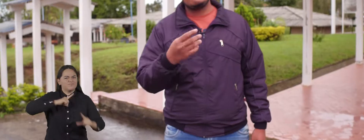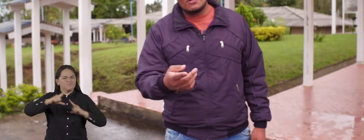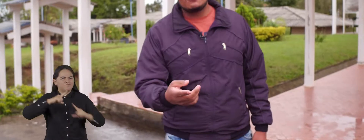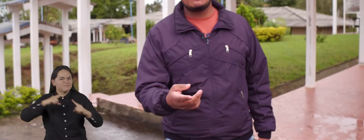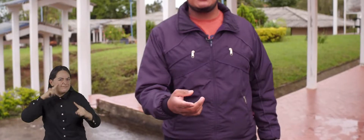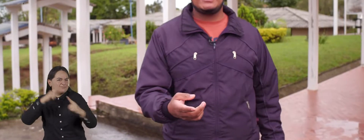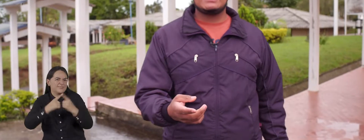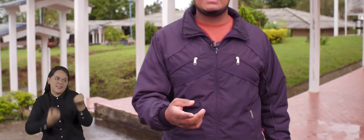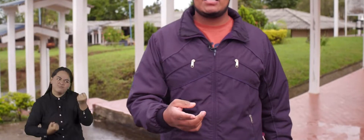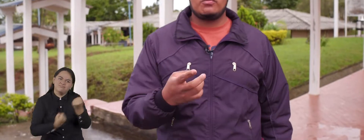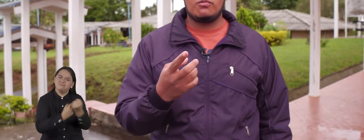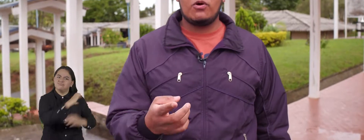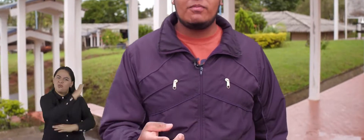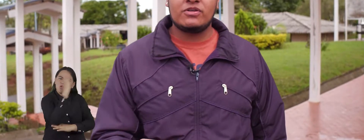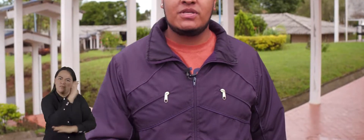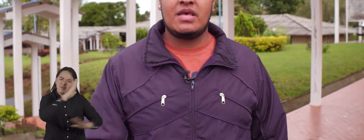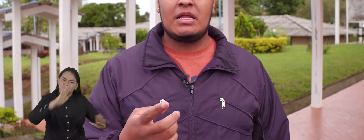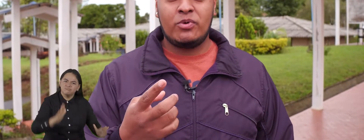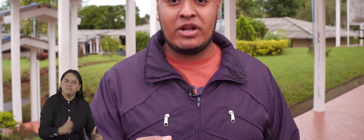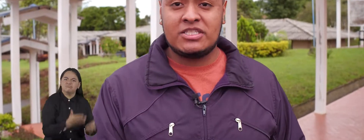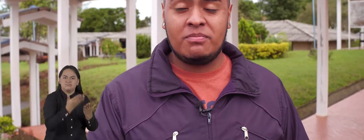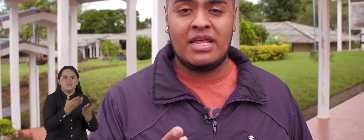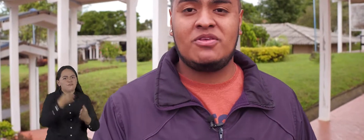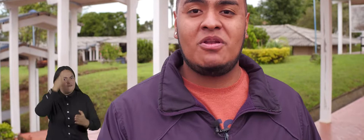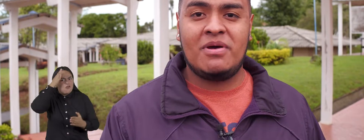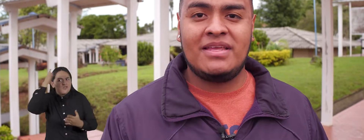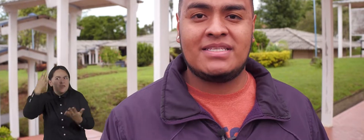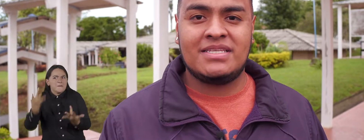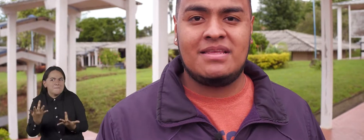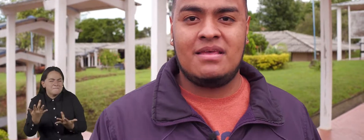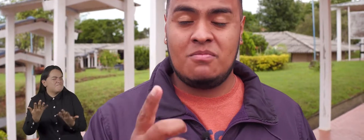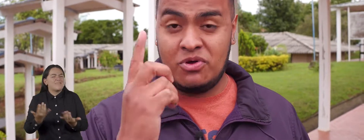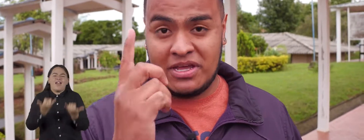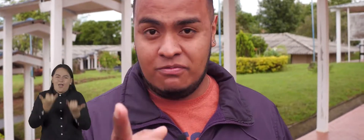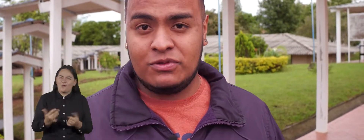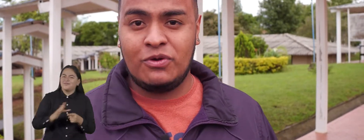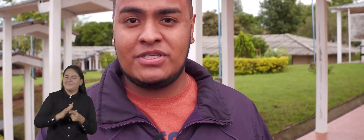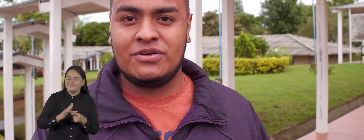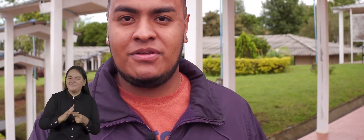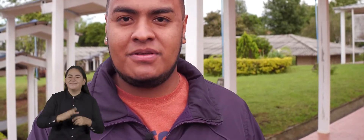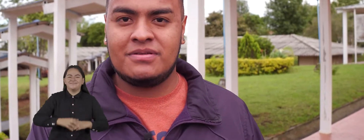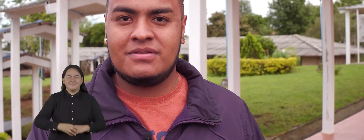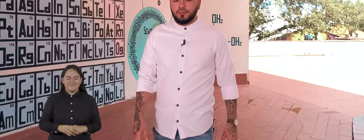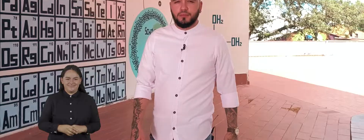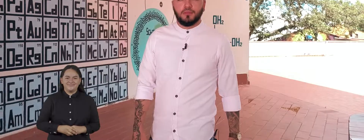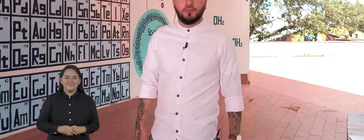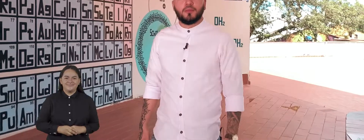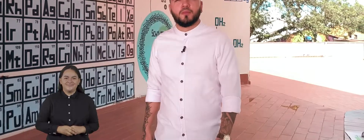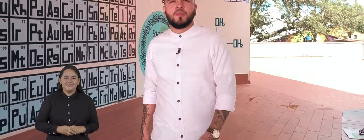Somos los nuevos líderes que promovemos el progreso para todo el país, porque el futuro es hoy.